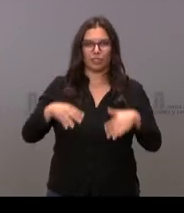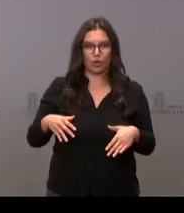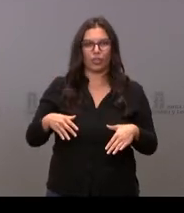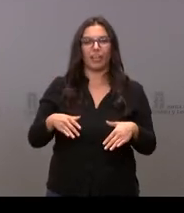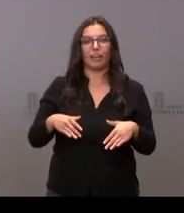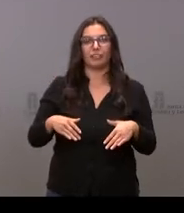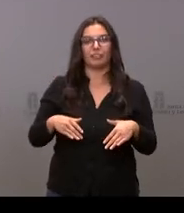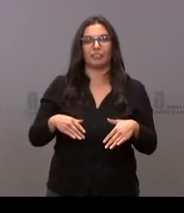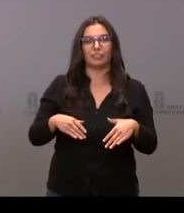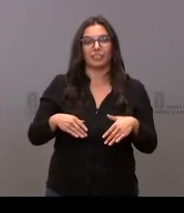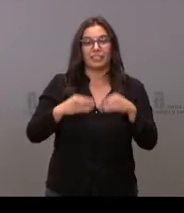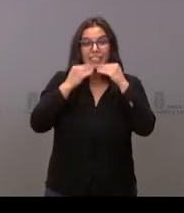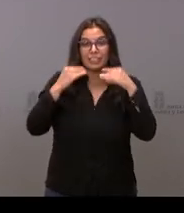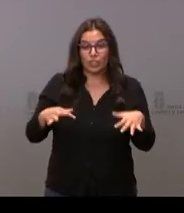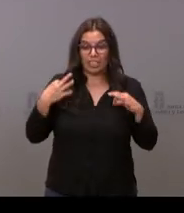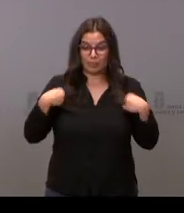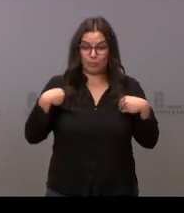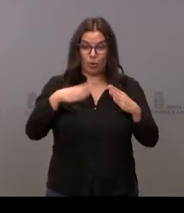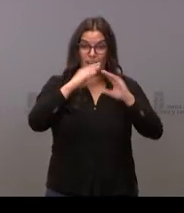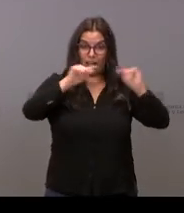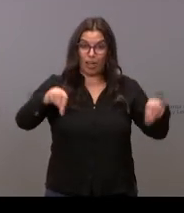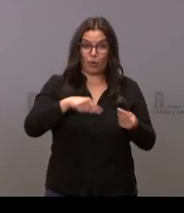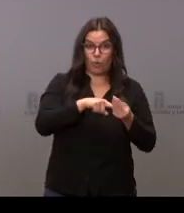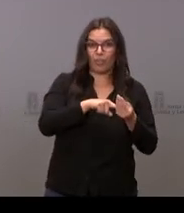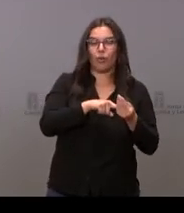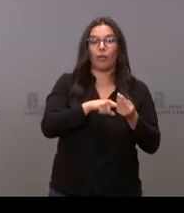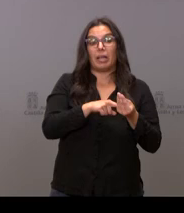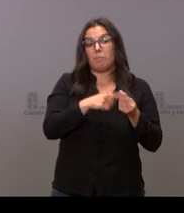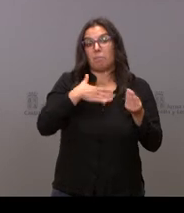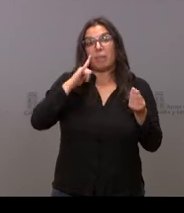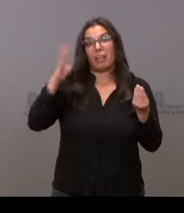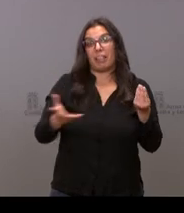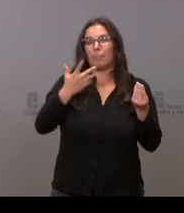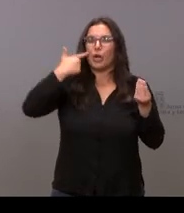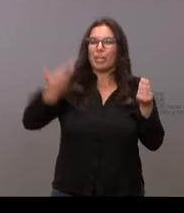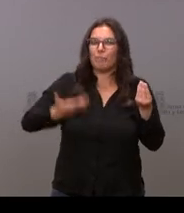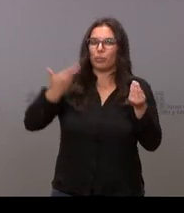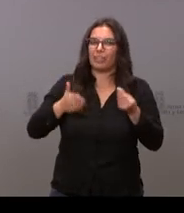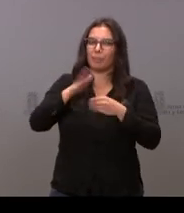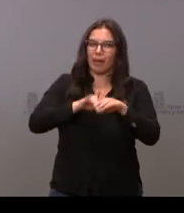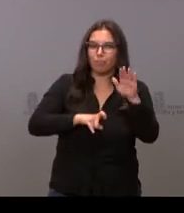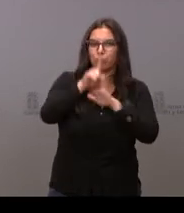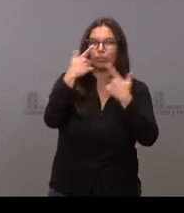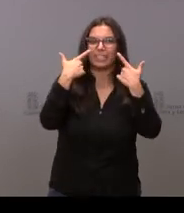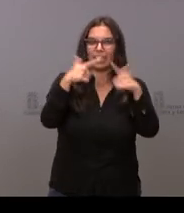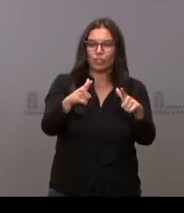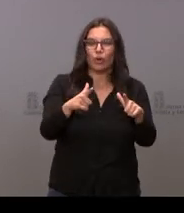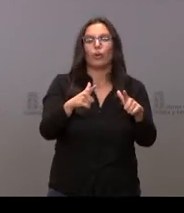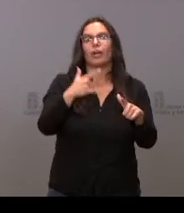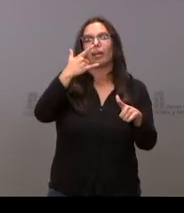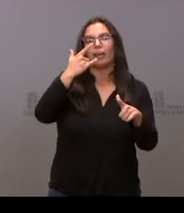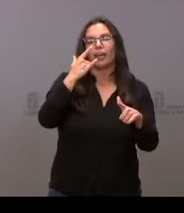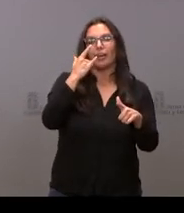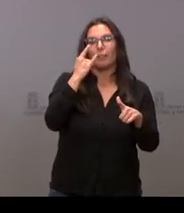historia pequeña de este acuerdo que firmamos pero grande para el sector primario al que la industria de transformación agroalimentaria